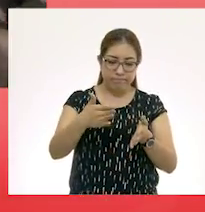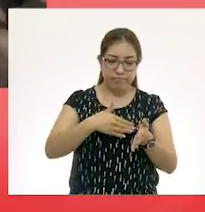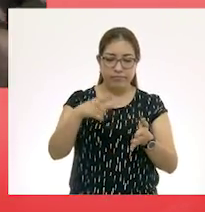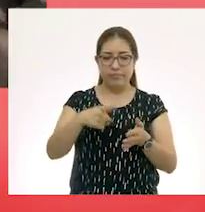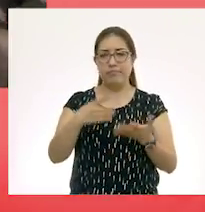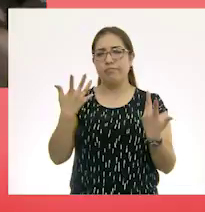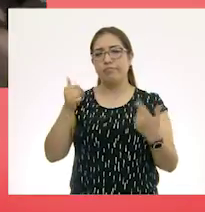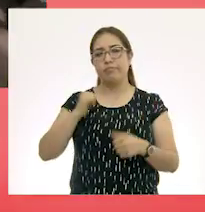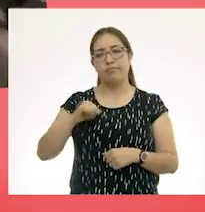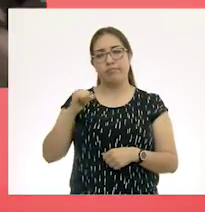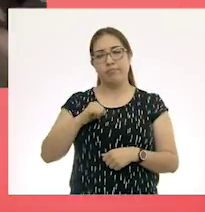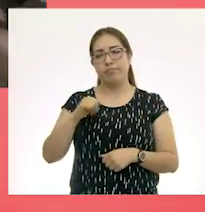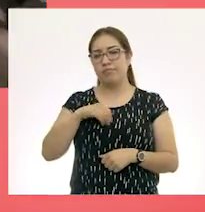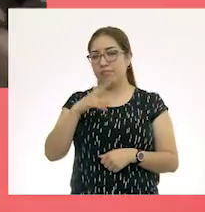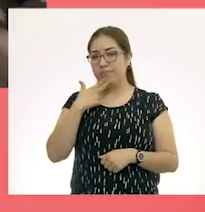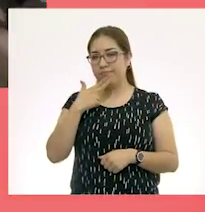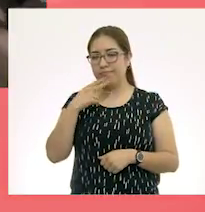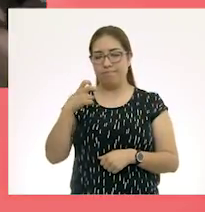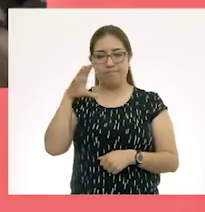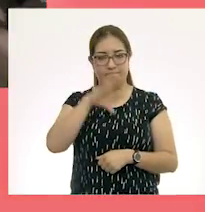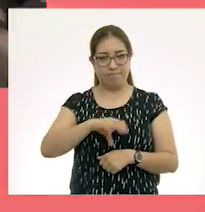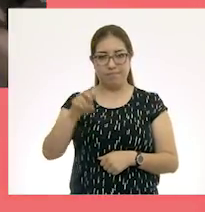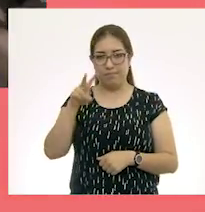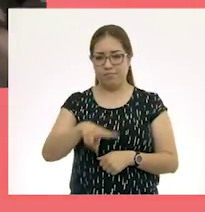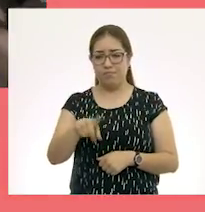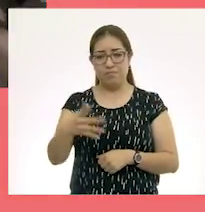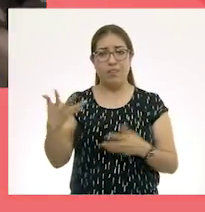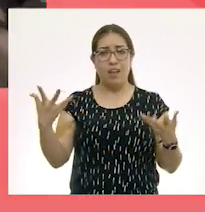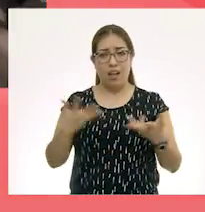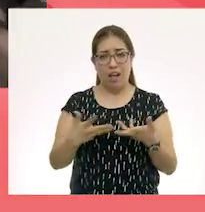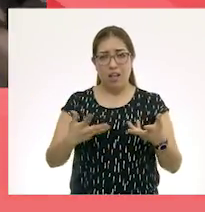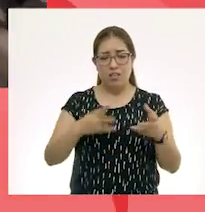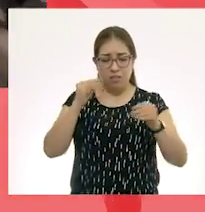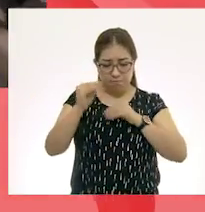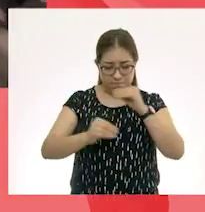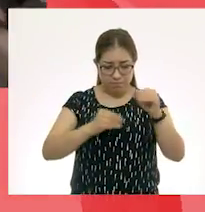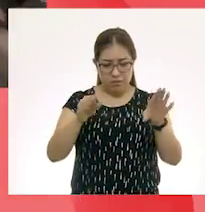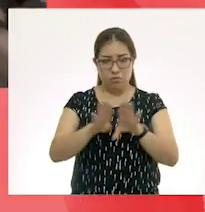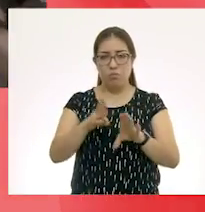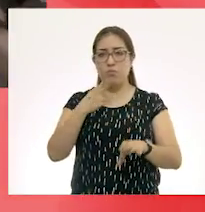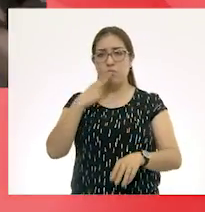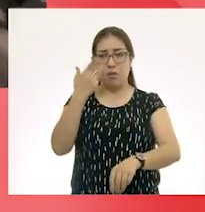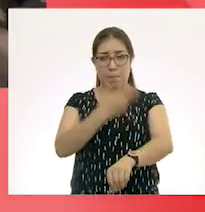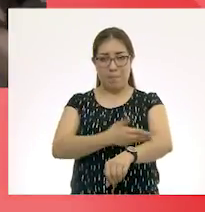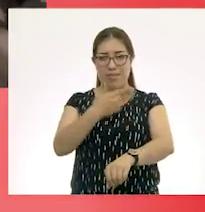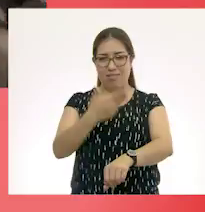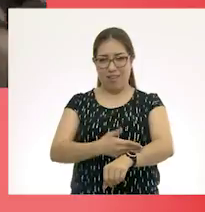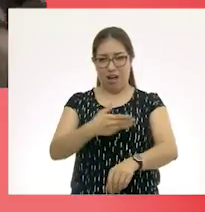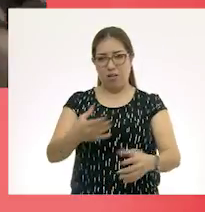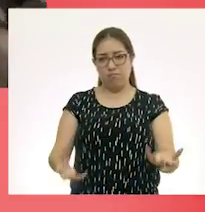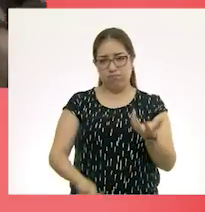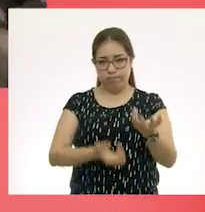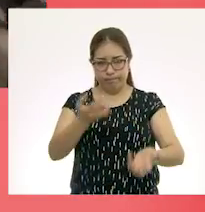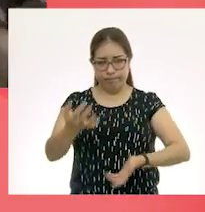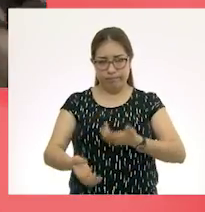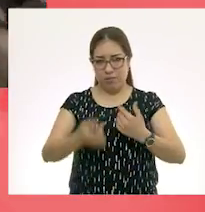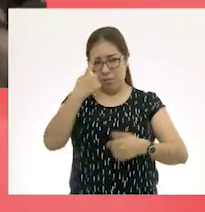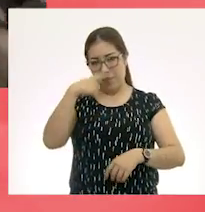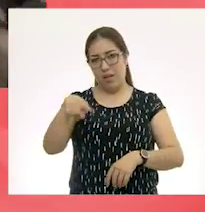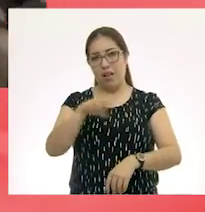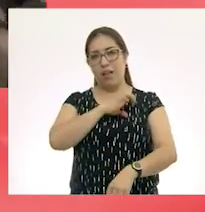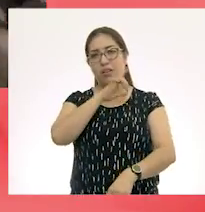cocina serrana, en donde se elaboran los platillos a base de leña, que le dan un sabor especial a nuestros